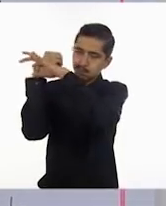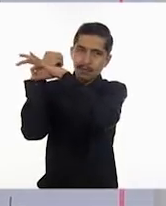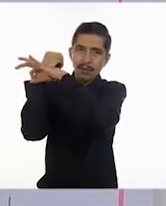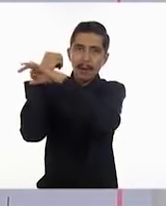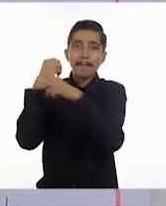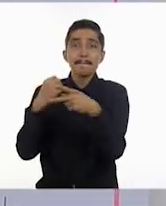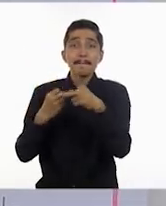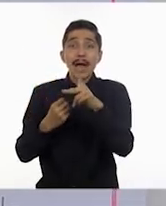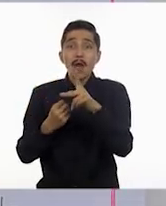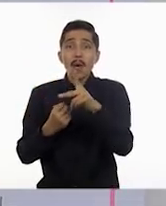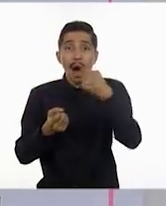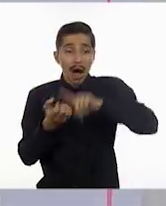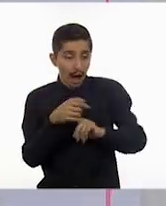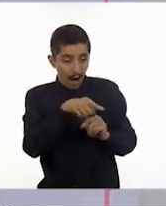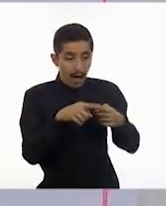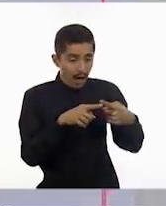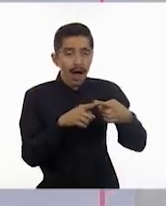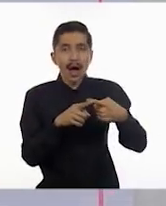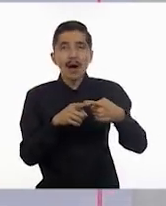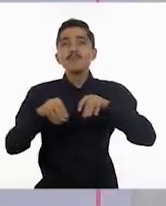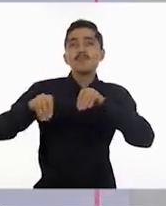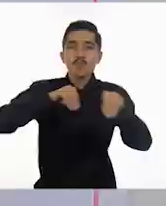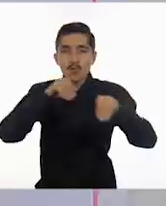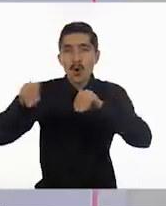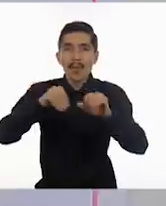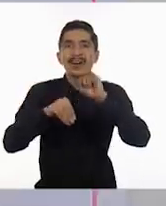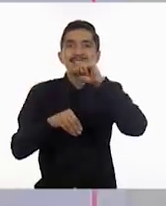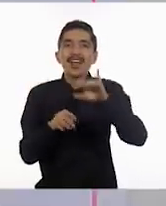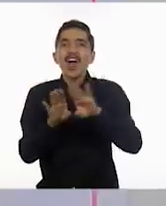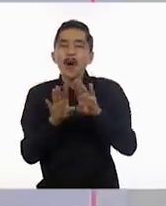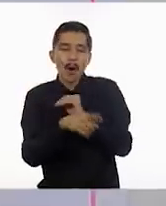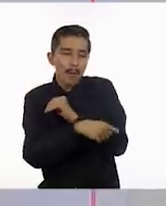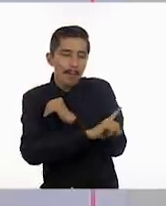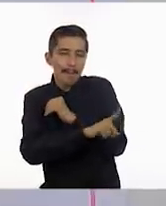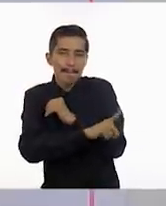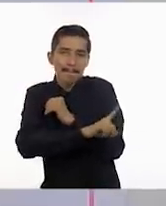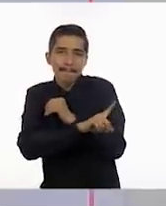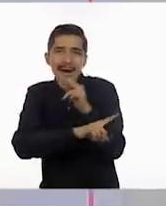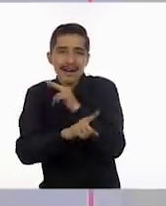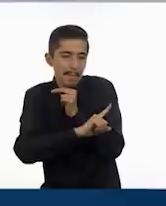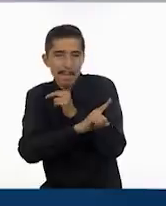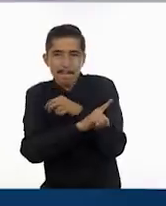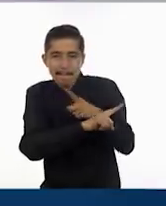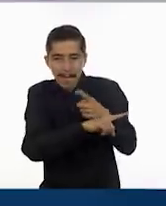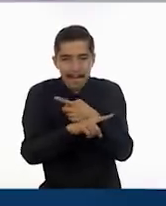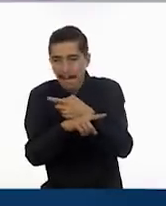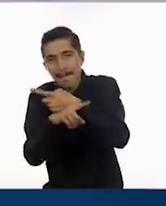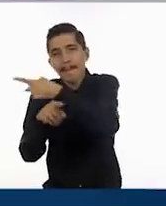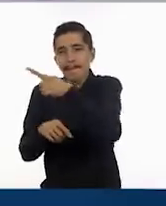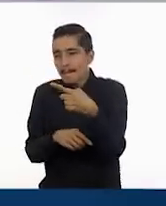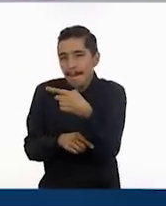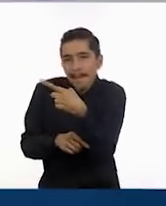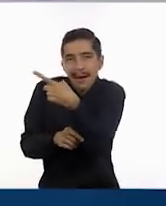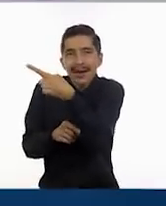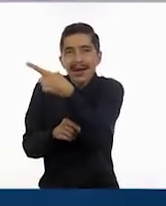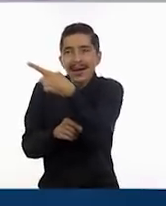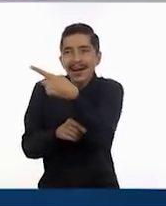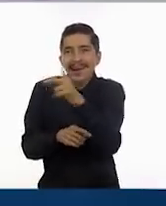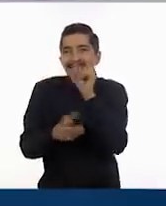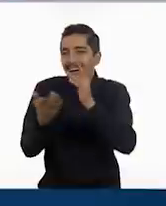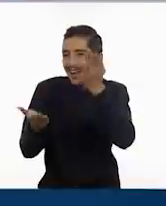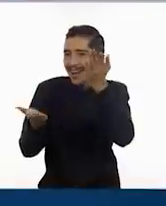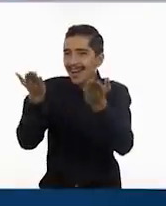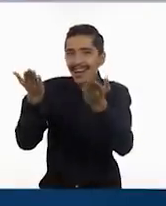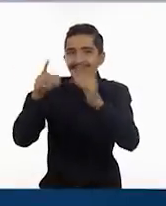mueven. Ellos solitos se mueven con el flagelo, que es como esta colita. La colita que mencionábamos. Así es. Entonces ya tenemos otra comparación.